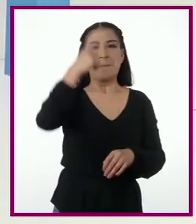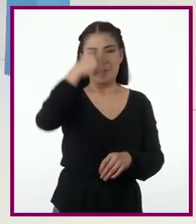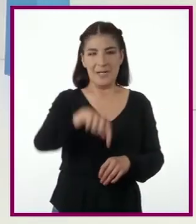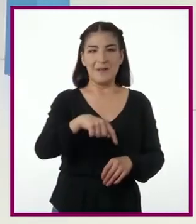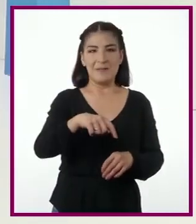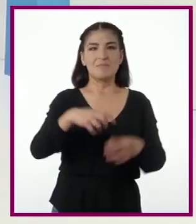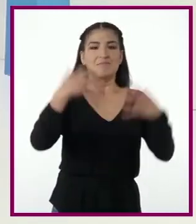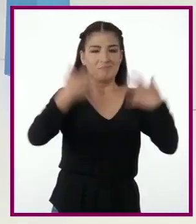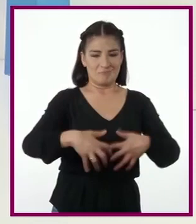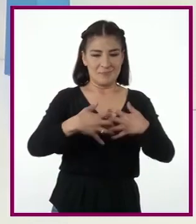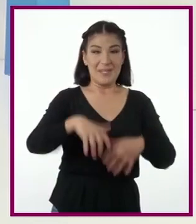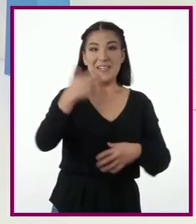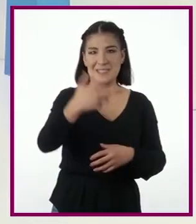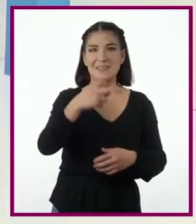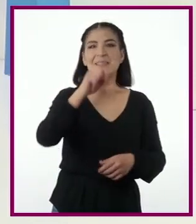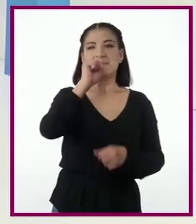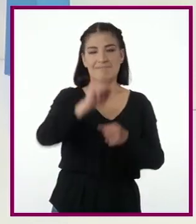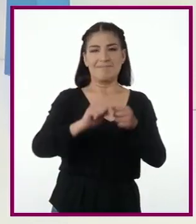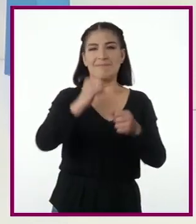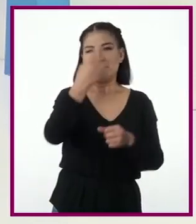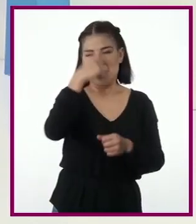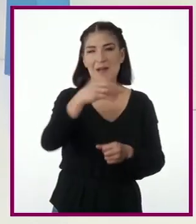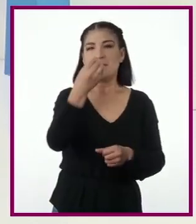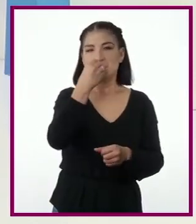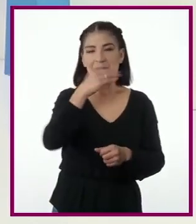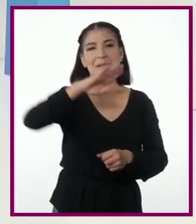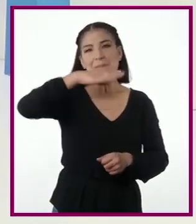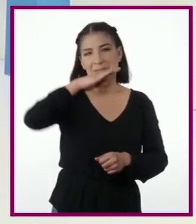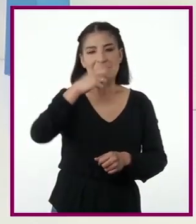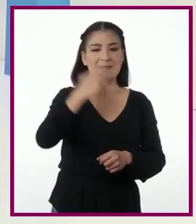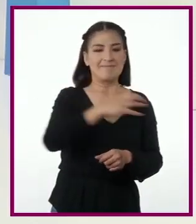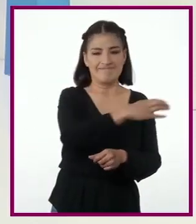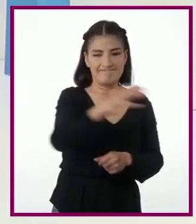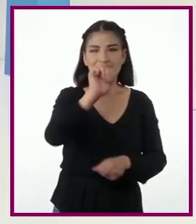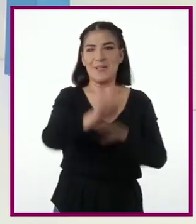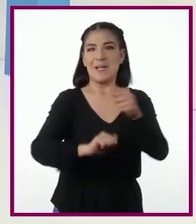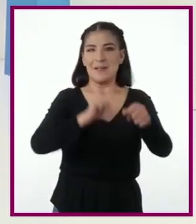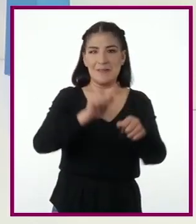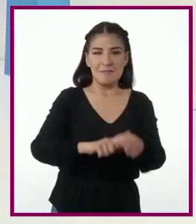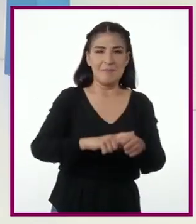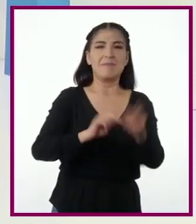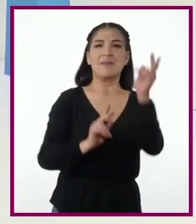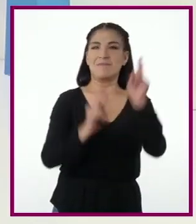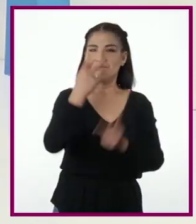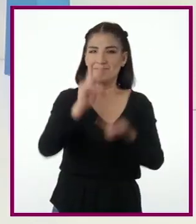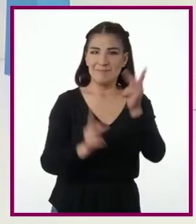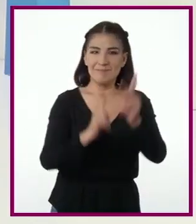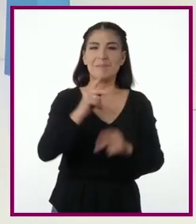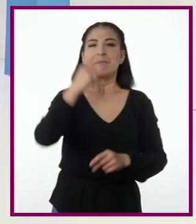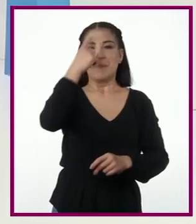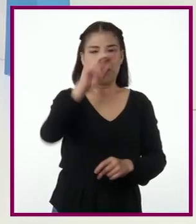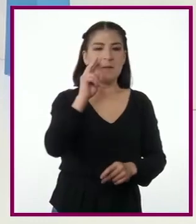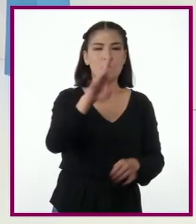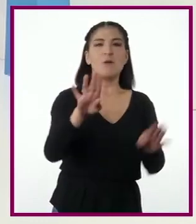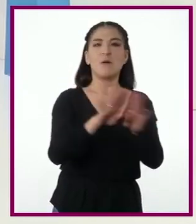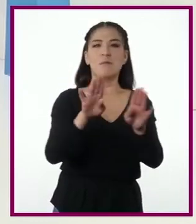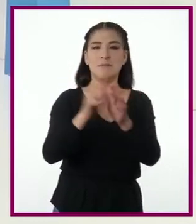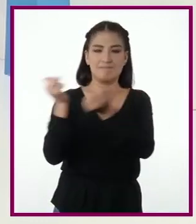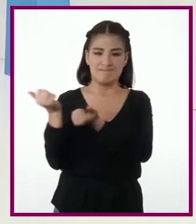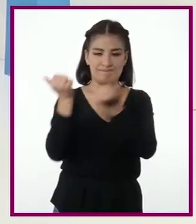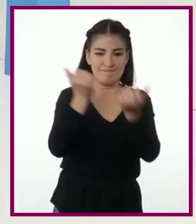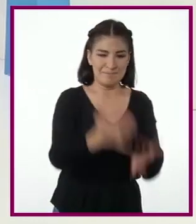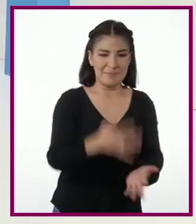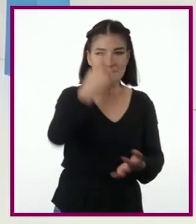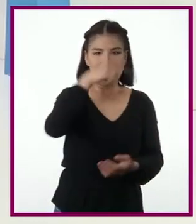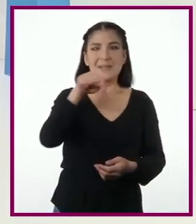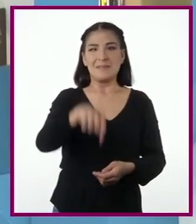a la producción de esos alimentos es la agricultura y que es a través del comercio como llega a nosotros